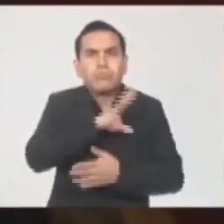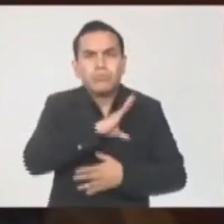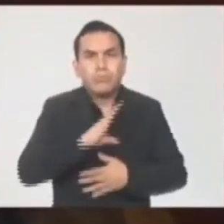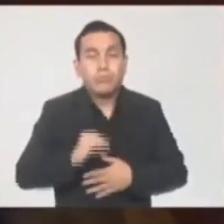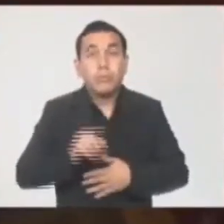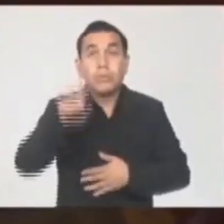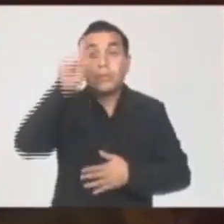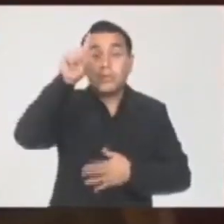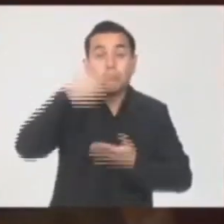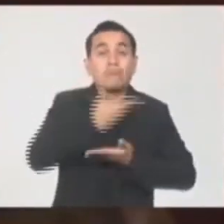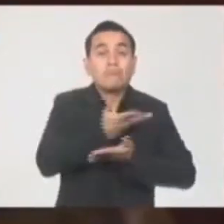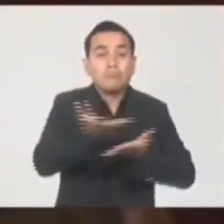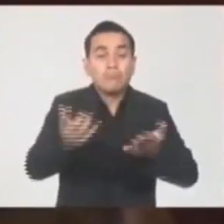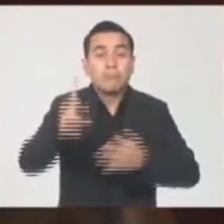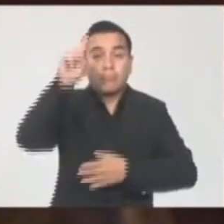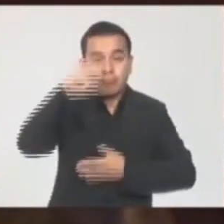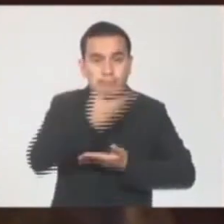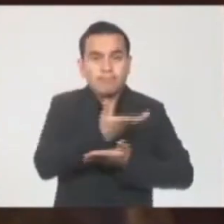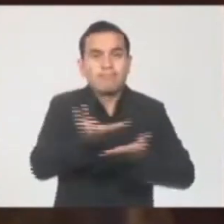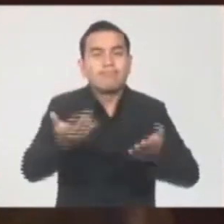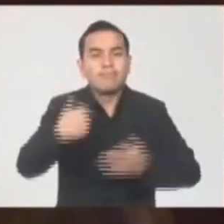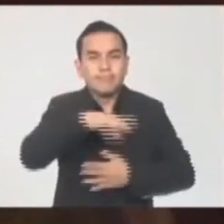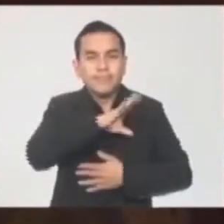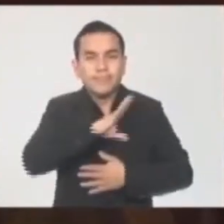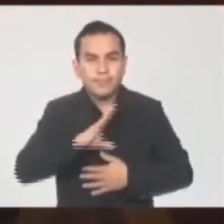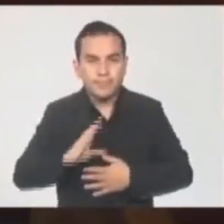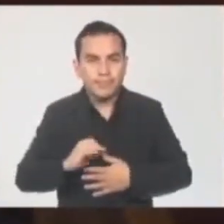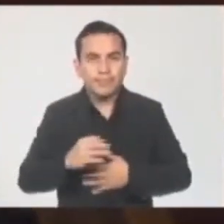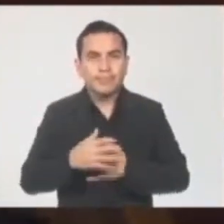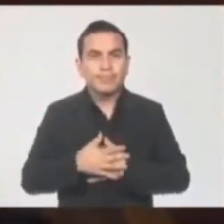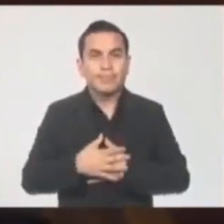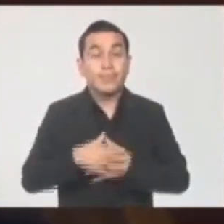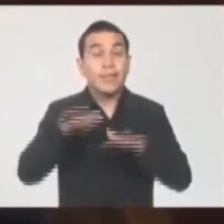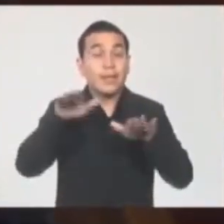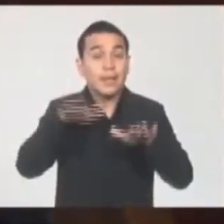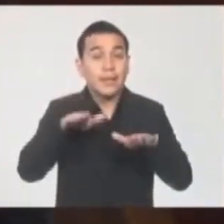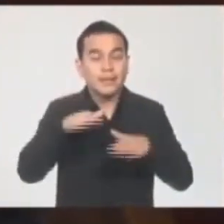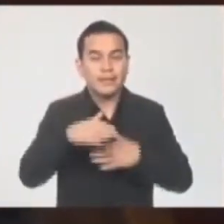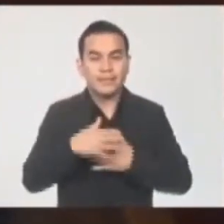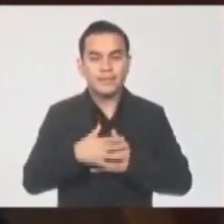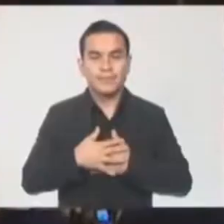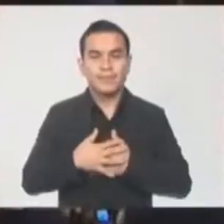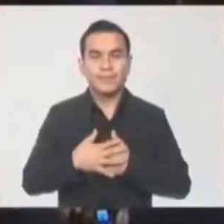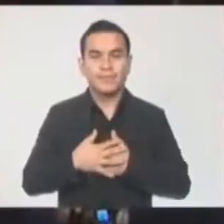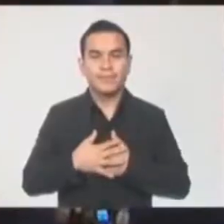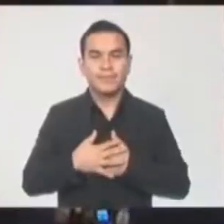Que Dios nos bendiga a todos y que Dios bendiga a nuestro querido país, El Salvador. Muchas gracias.